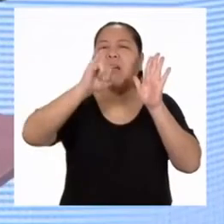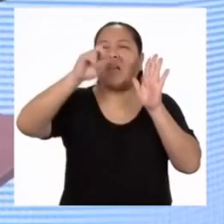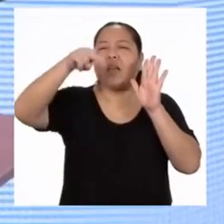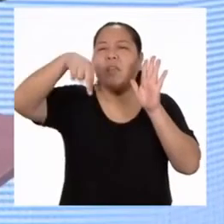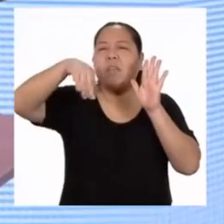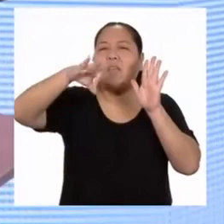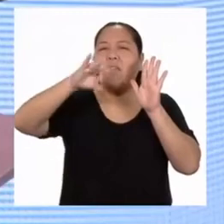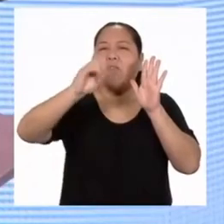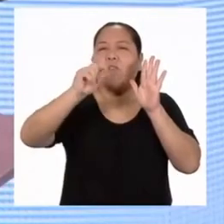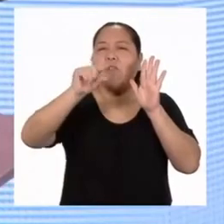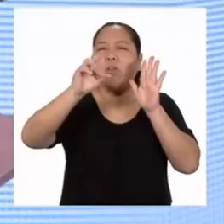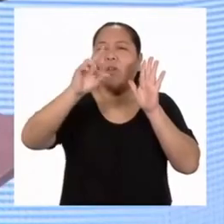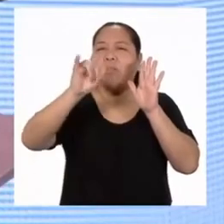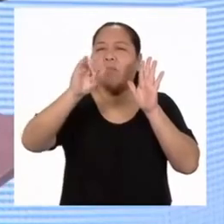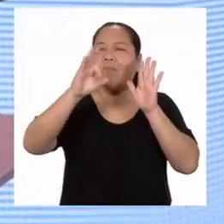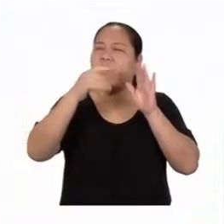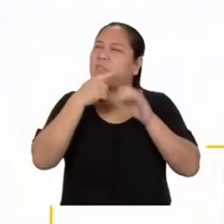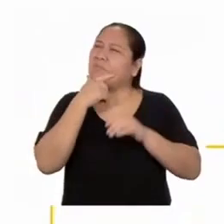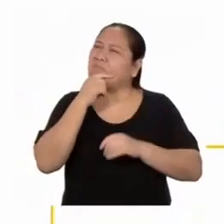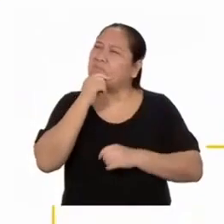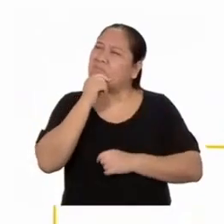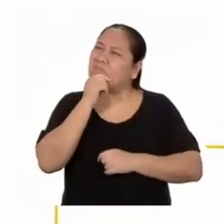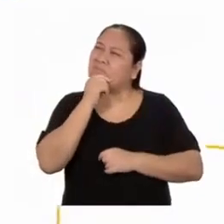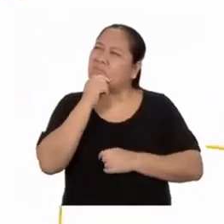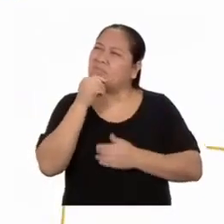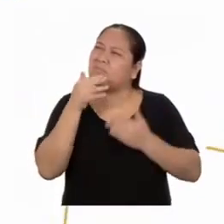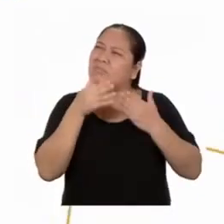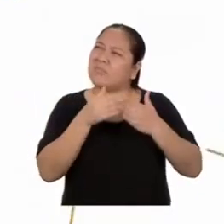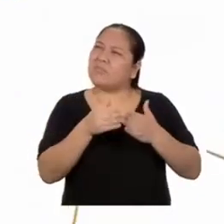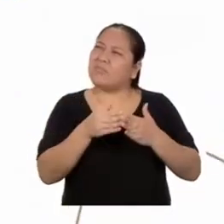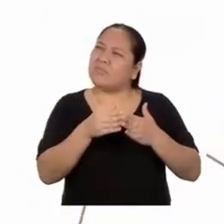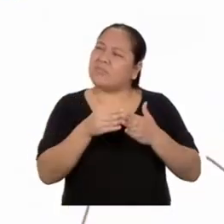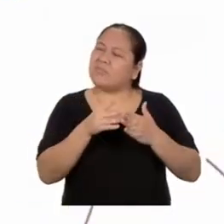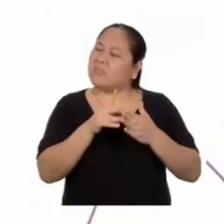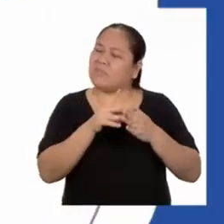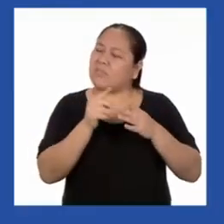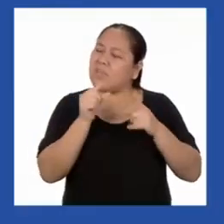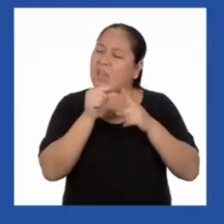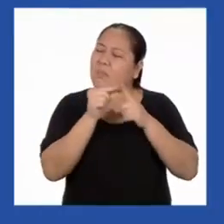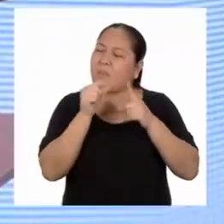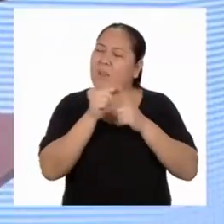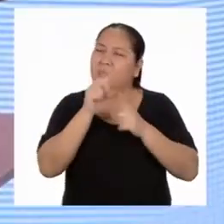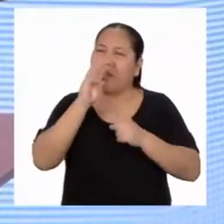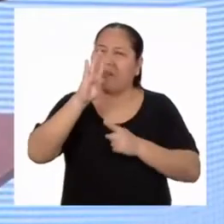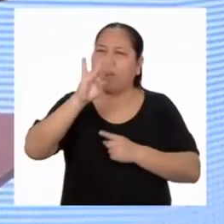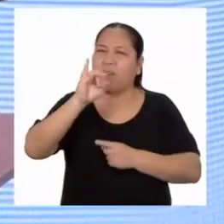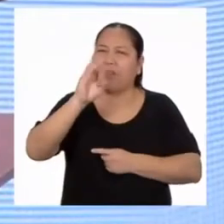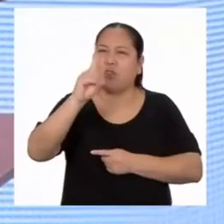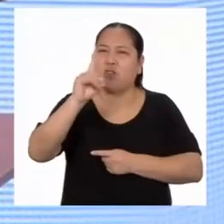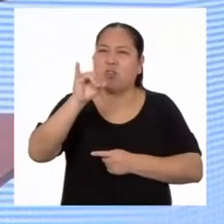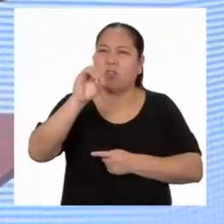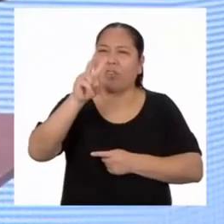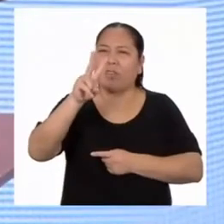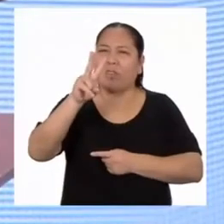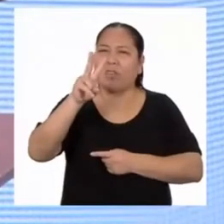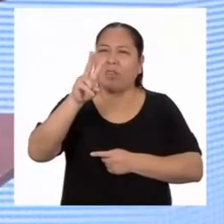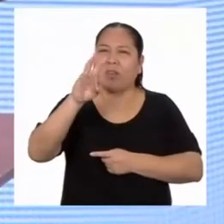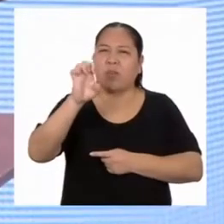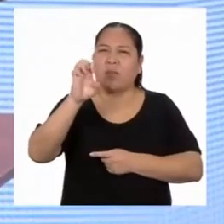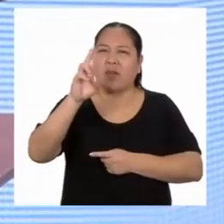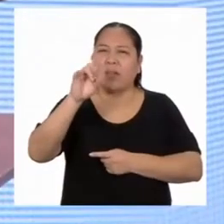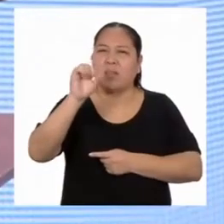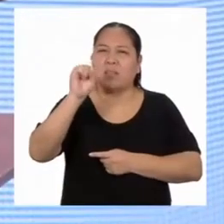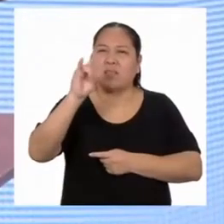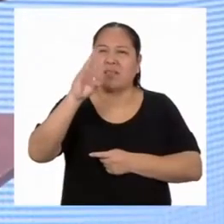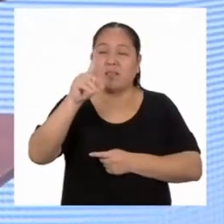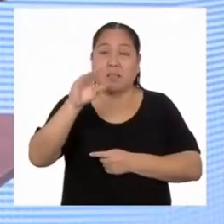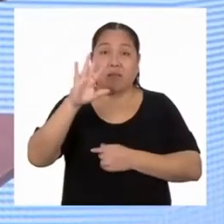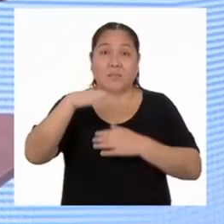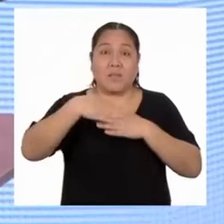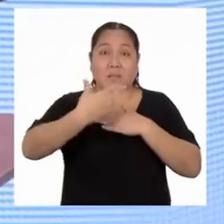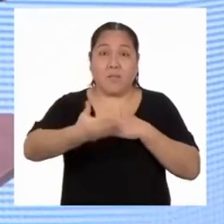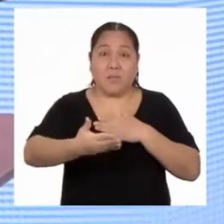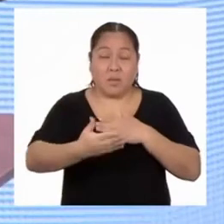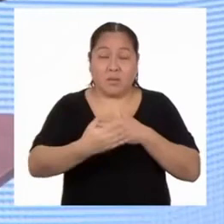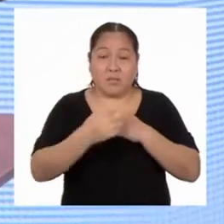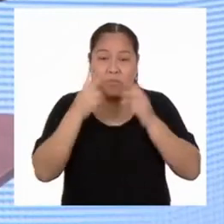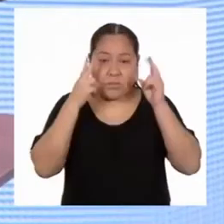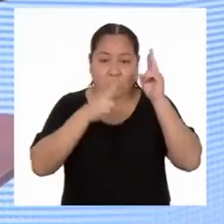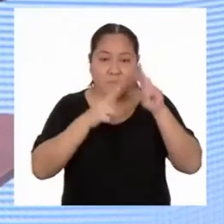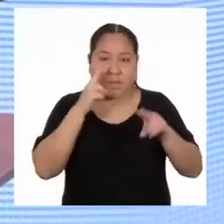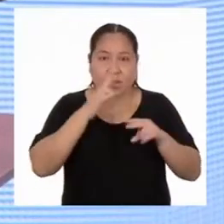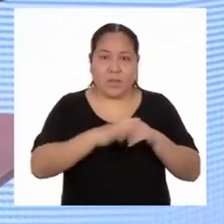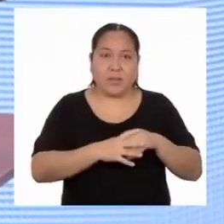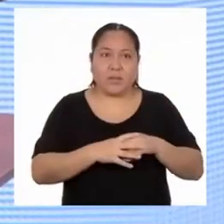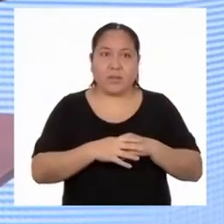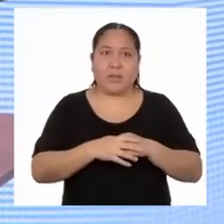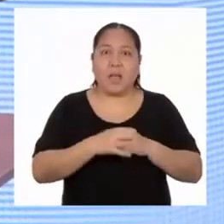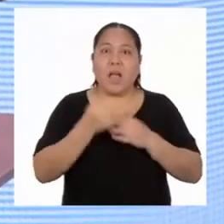me he quedado atracado en la palabra biodiversidad. No te preocupes, descubriremos qué significa en un momento. Ahora